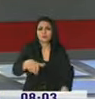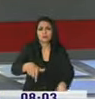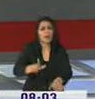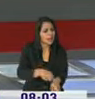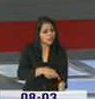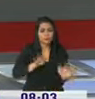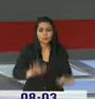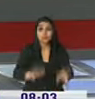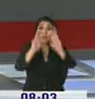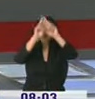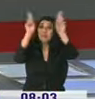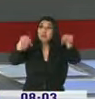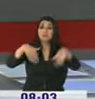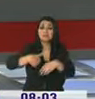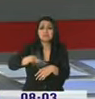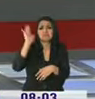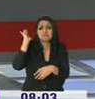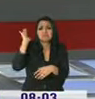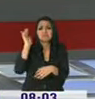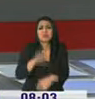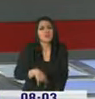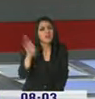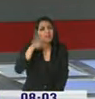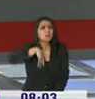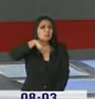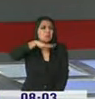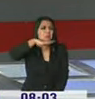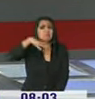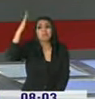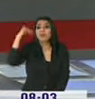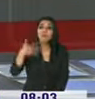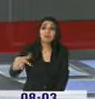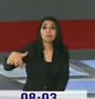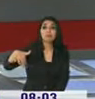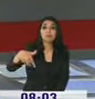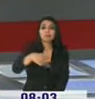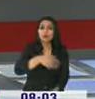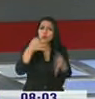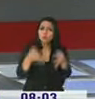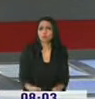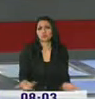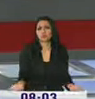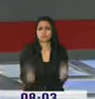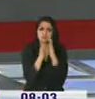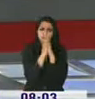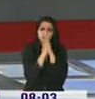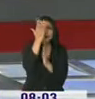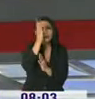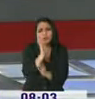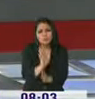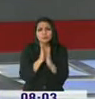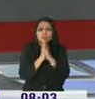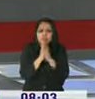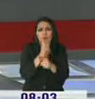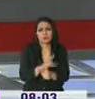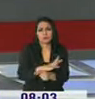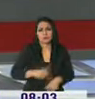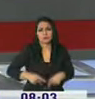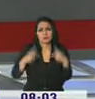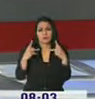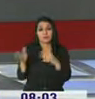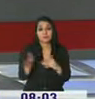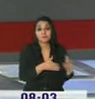Somos puentes, escasos metros, nos da pereza, no hay nadie y miren lo que se ocasiona. Por Dios, cuiden su vida. Otro que también llama